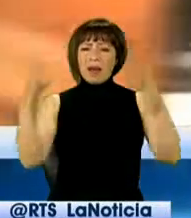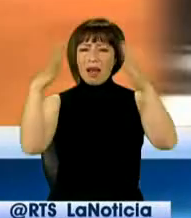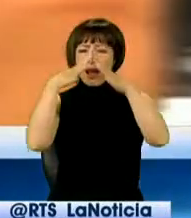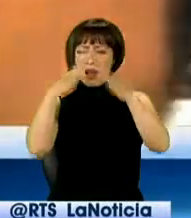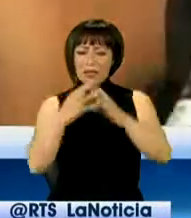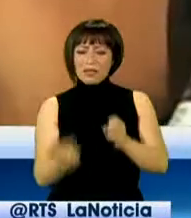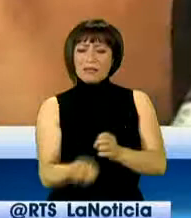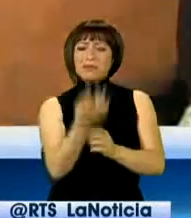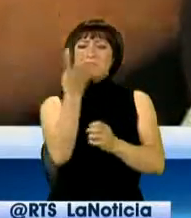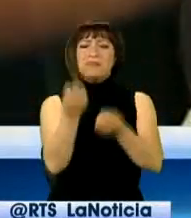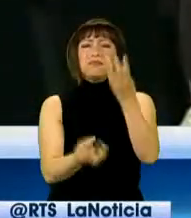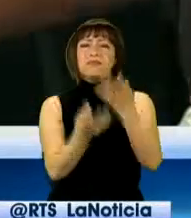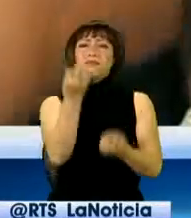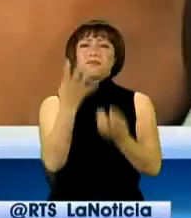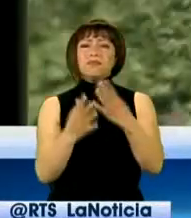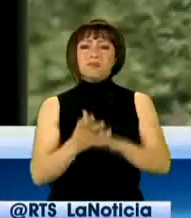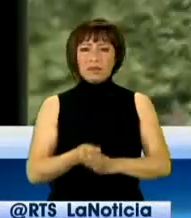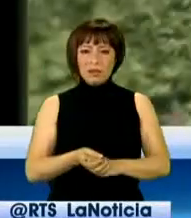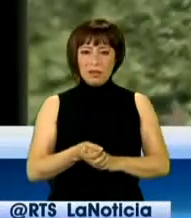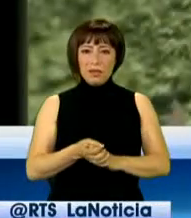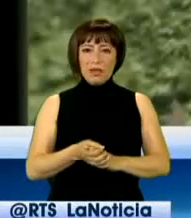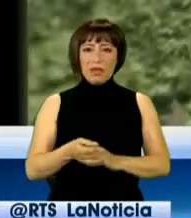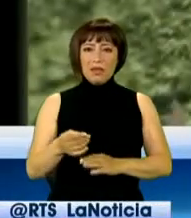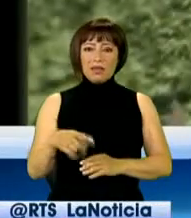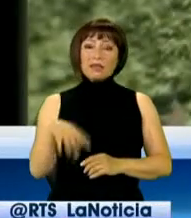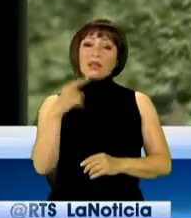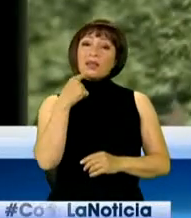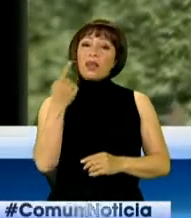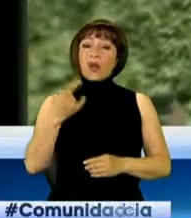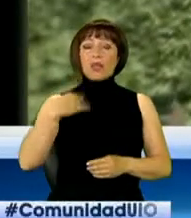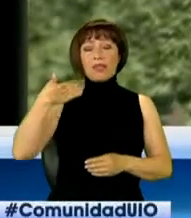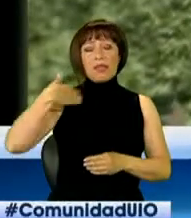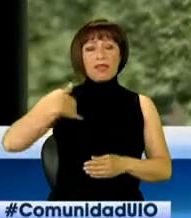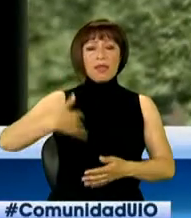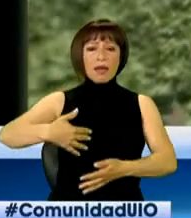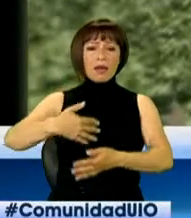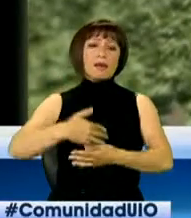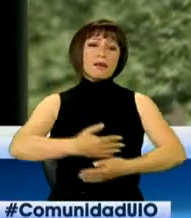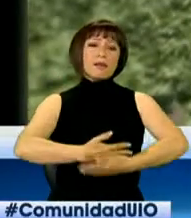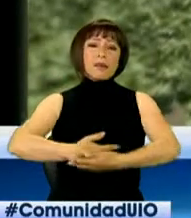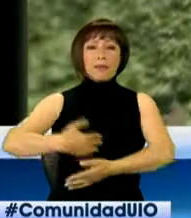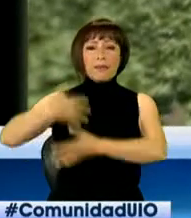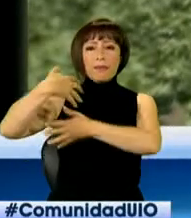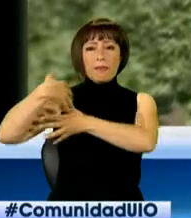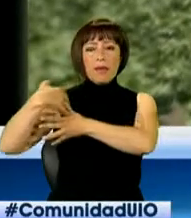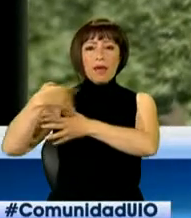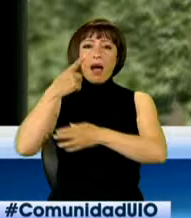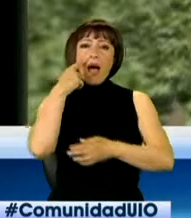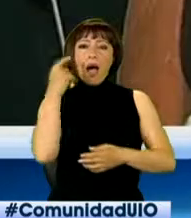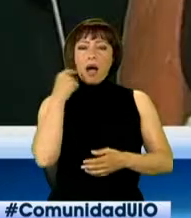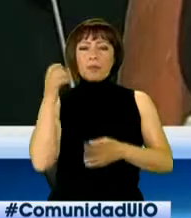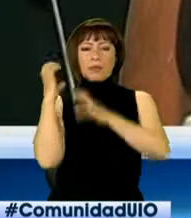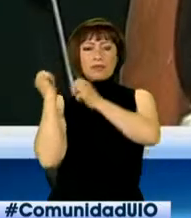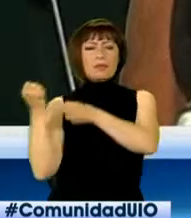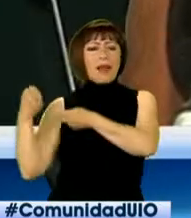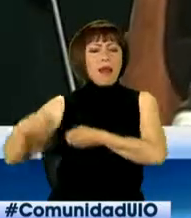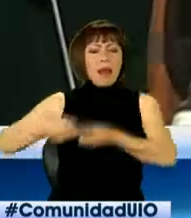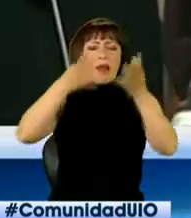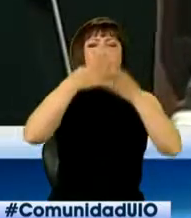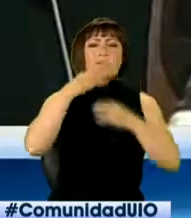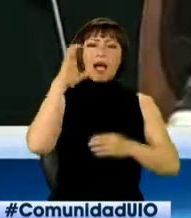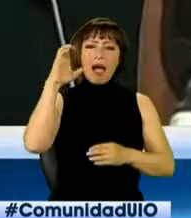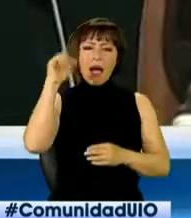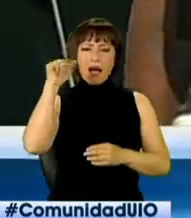él le pasa el ácido ella me lo rocé así para el bebé y yo como lo cargaba cubierto así lo tenía bien abrazado al bebé